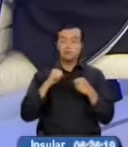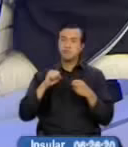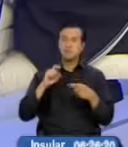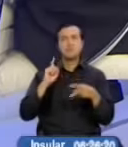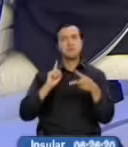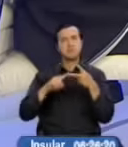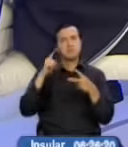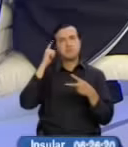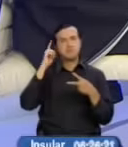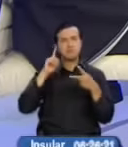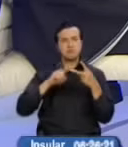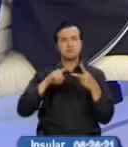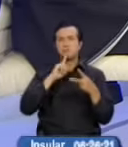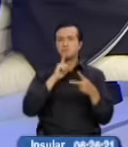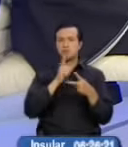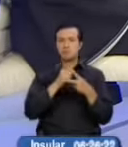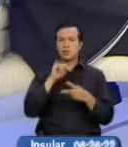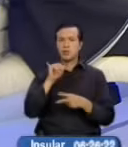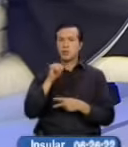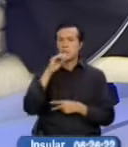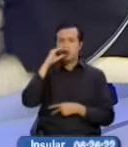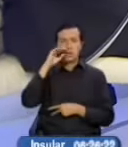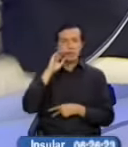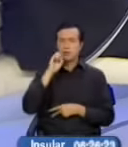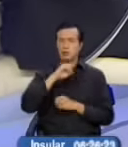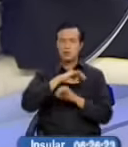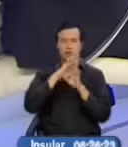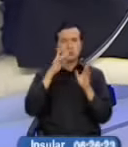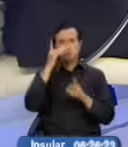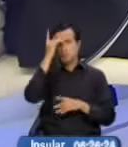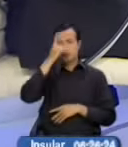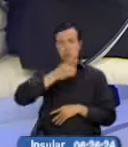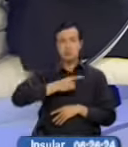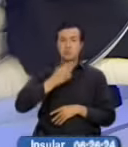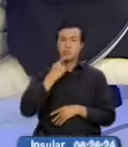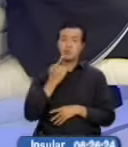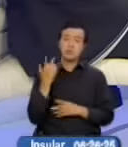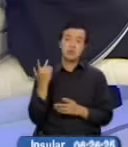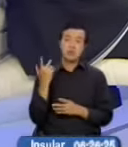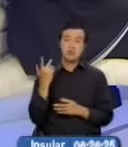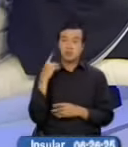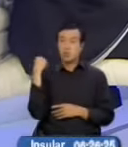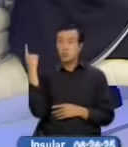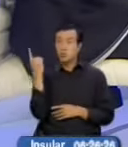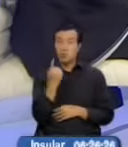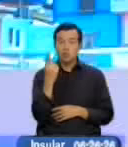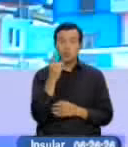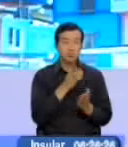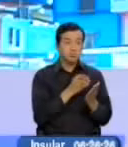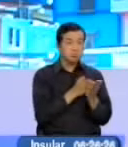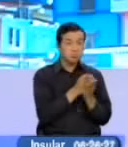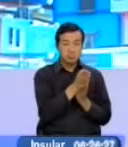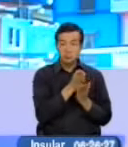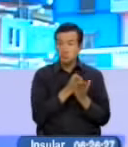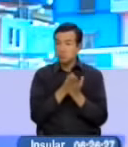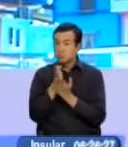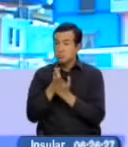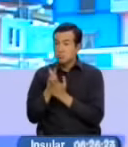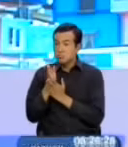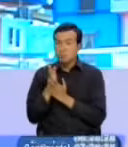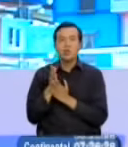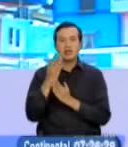parece que la metáfora que usó Jaime Nebot es suficientemente decidora. Él decía, no hace falta que vayamos todos en el mismo carro si